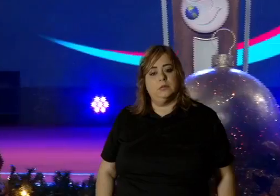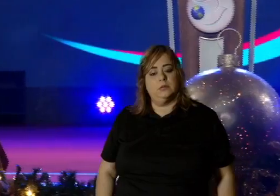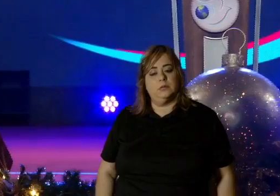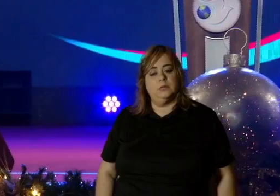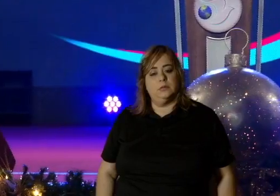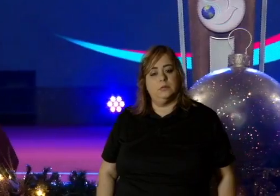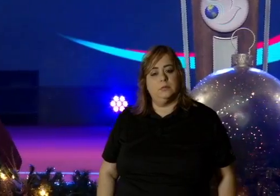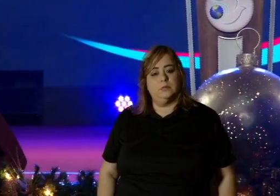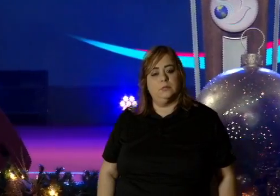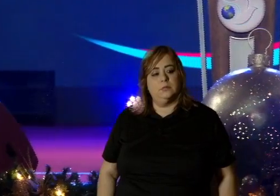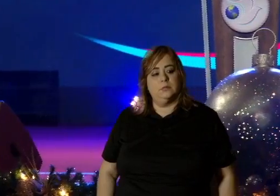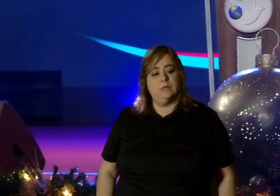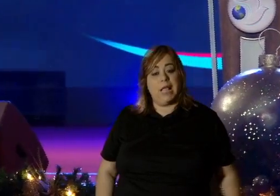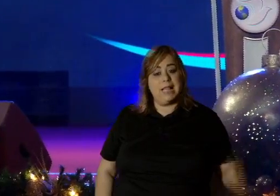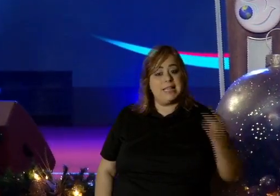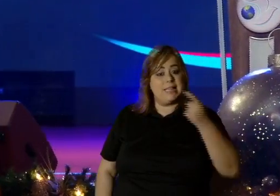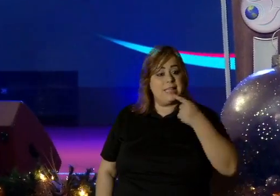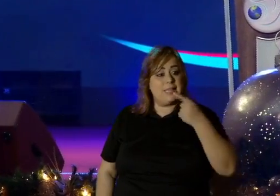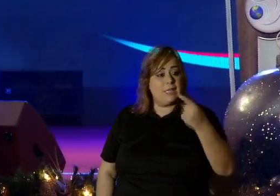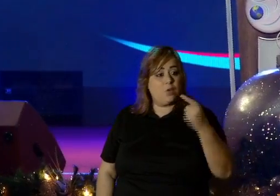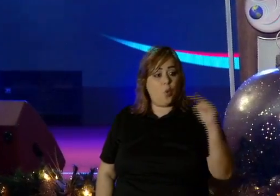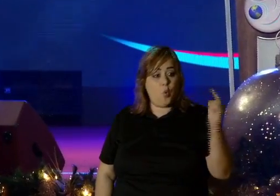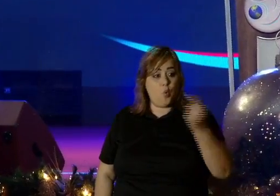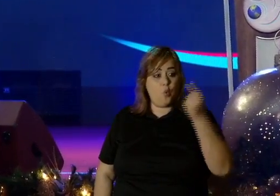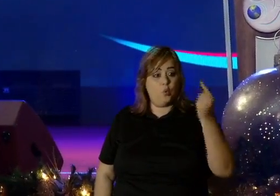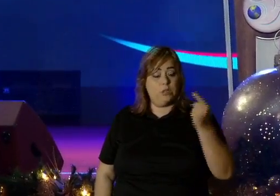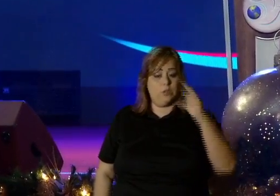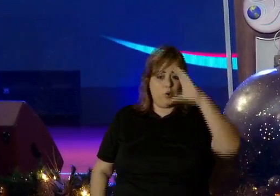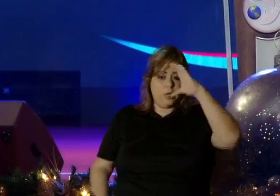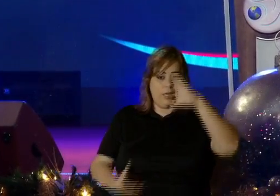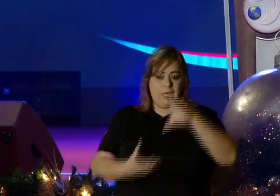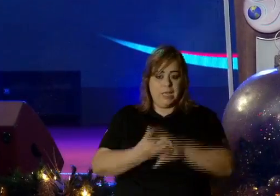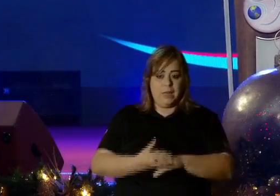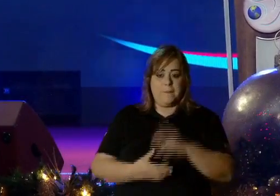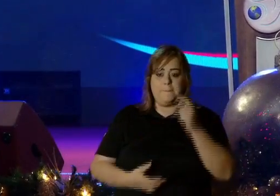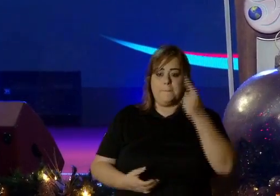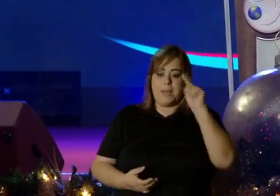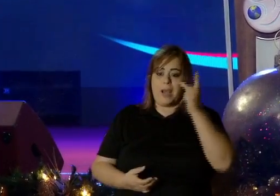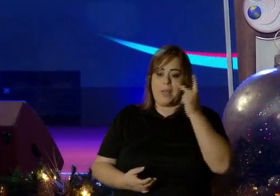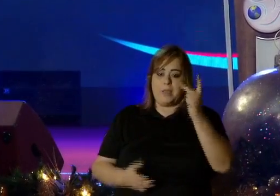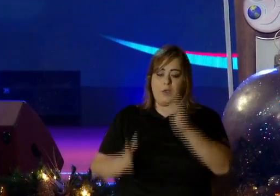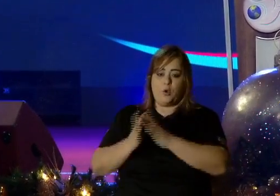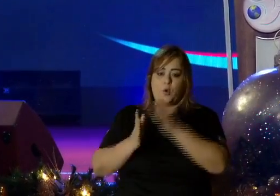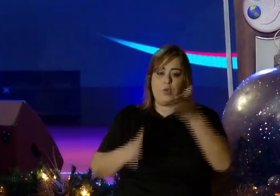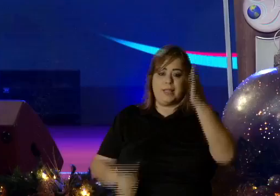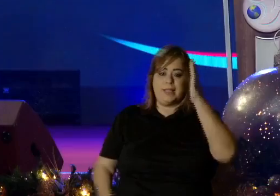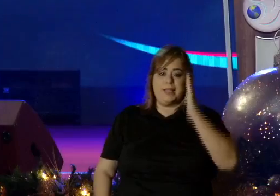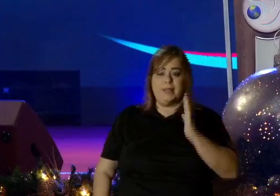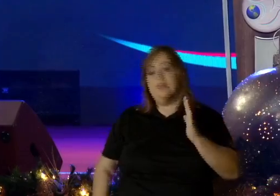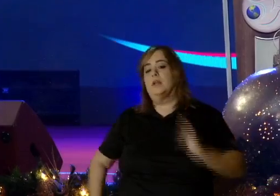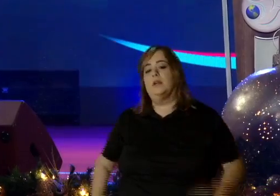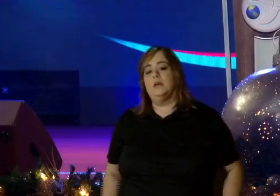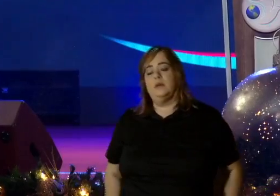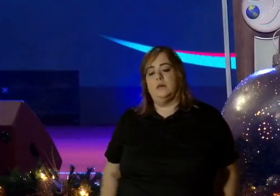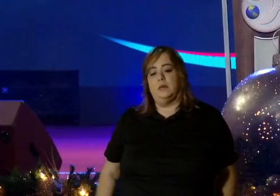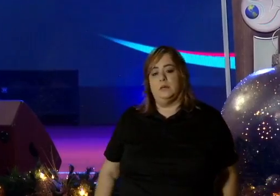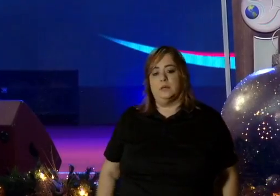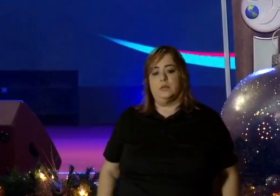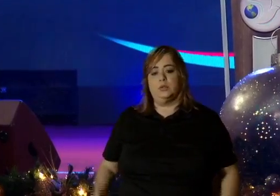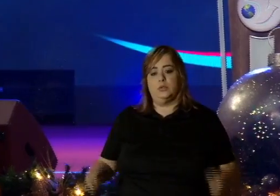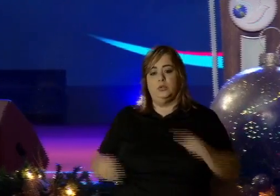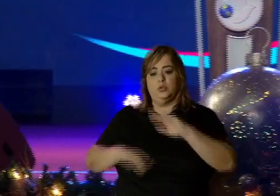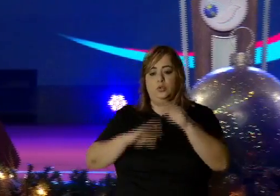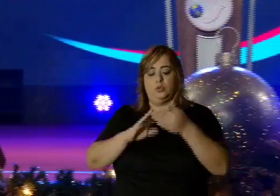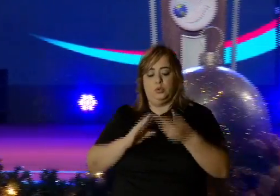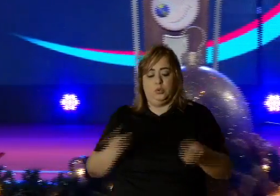No te he dicho que si crees verás la gloria de Dios. Se trataba todo. Todo lo que pasó con